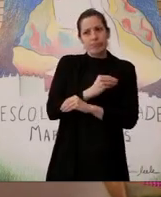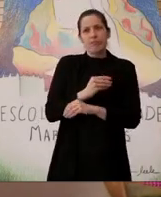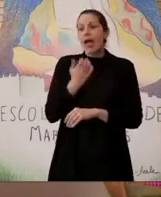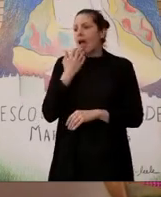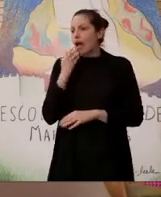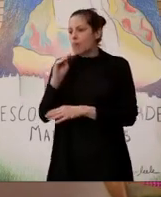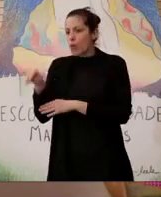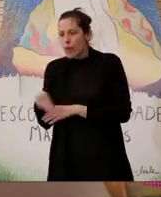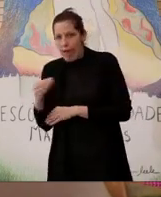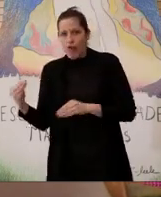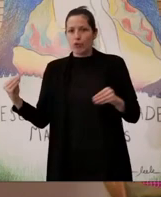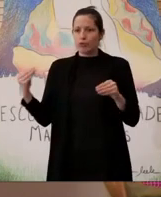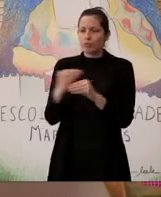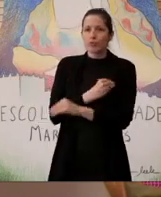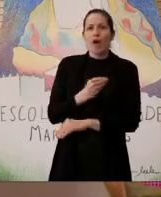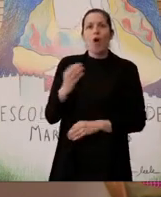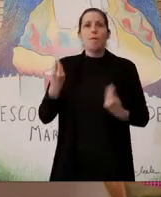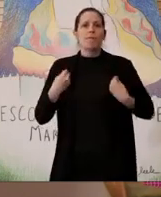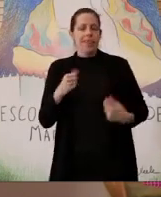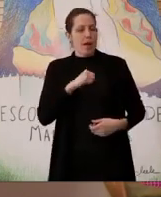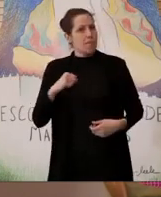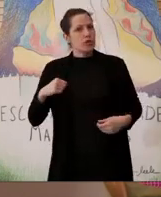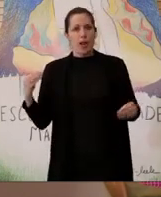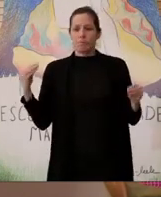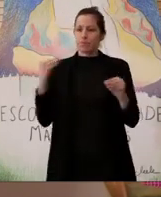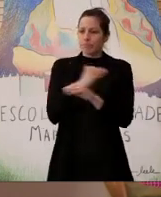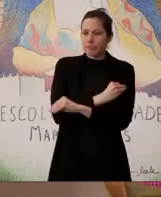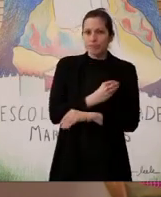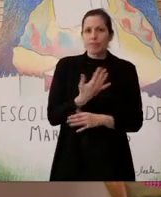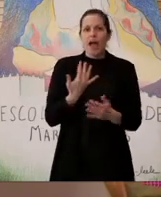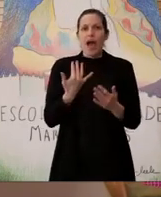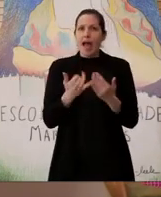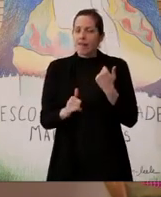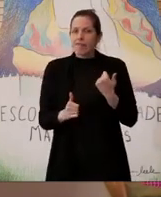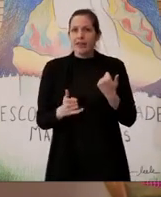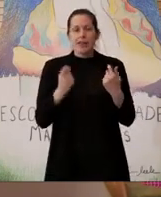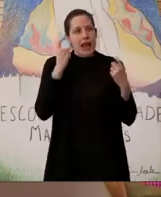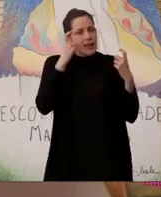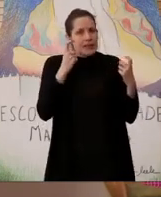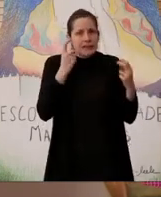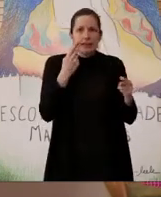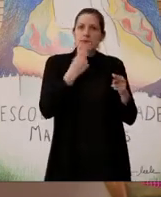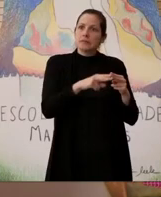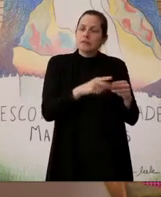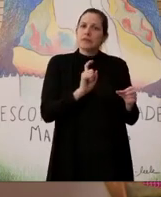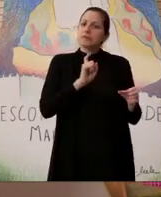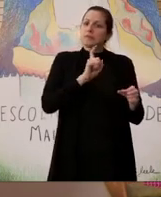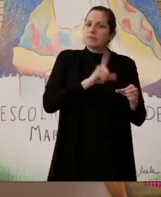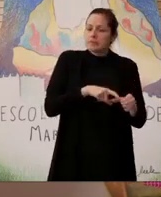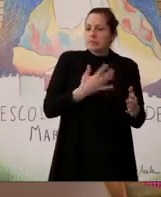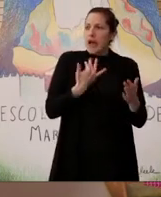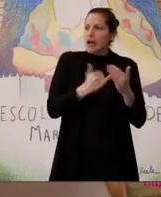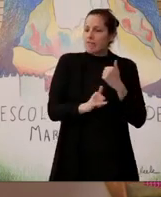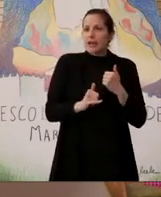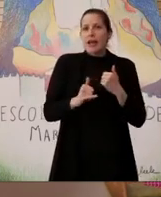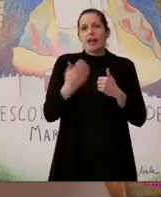incompatibles casi coa vida personal para estar ahí al final hacemos una carrera de obstáculos Y de obstáculos para intentar